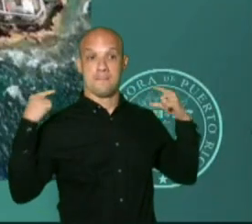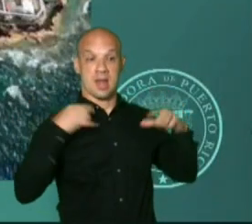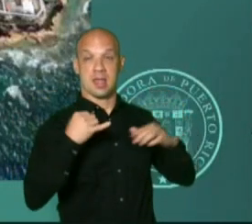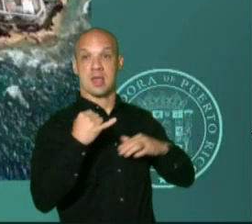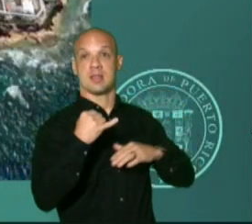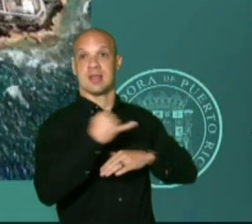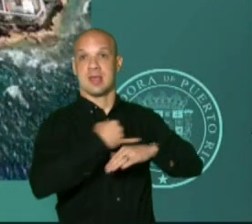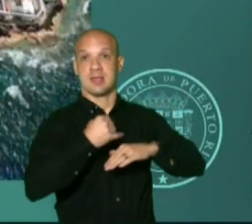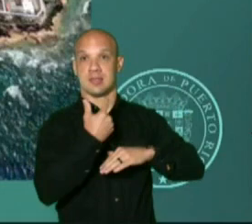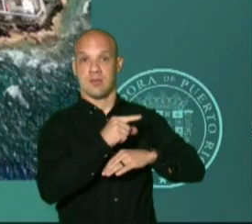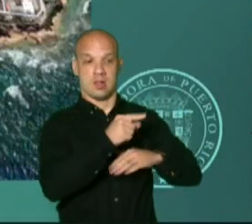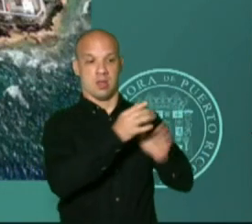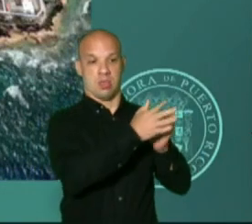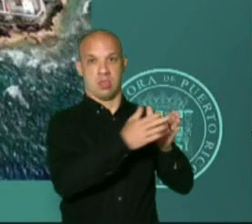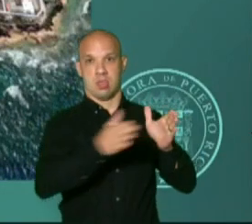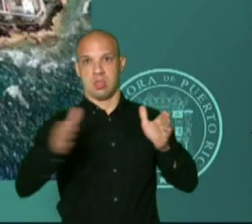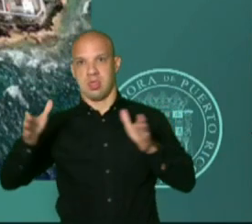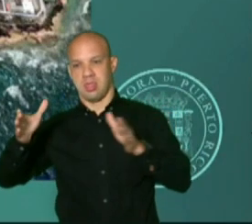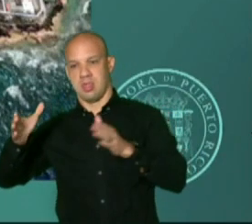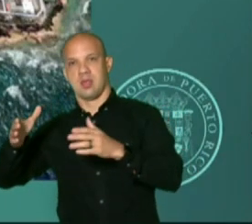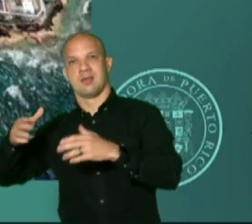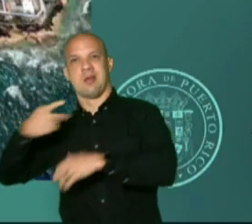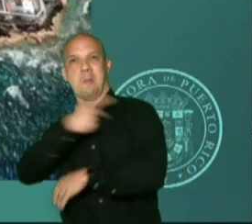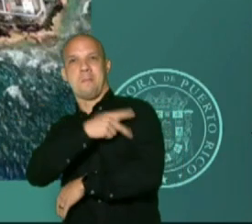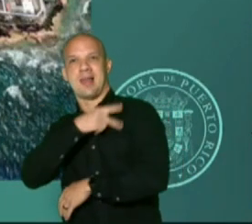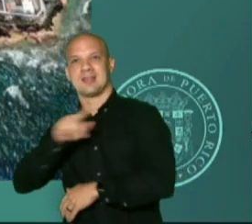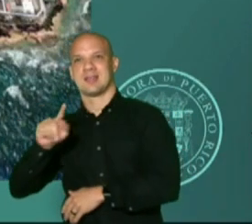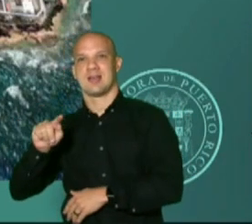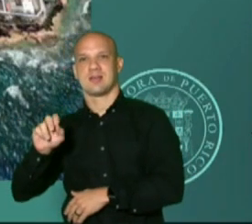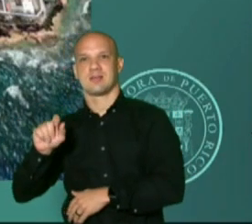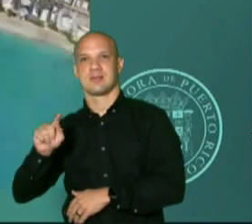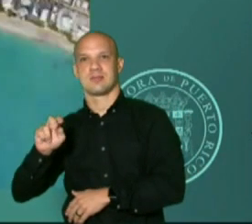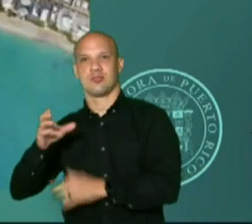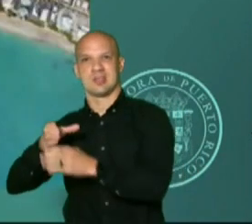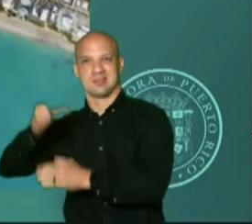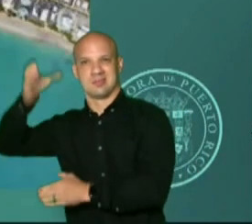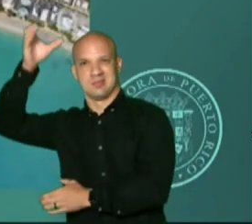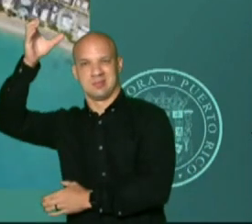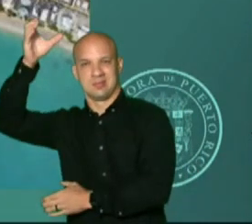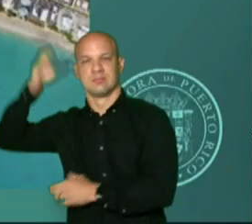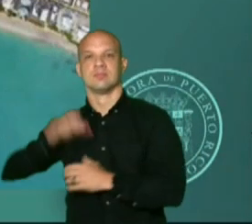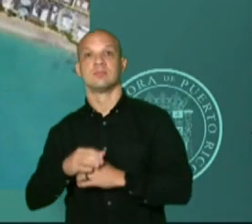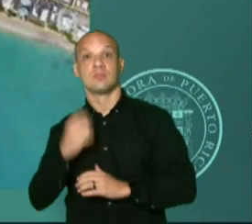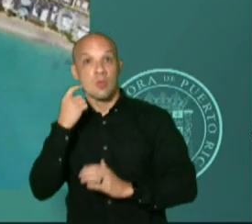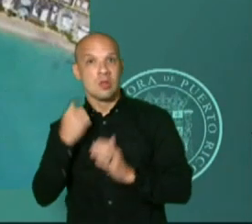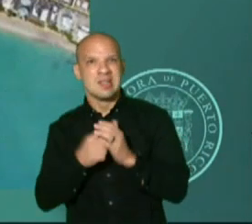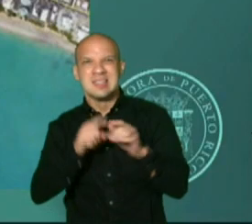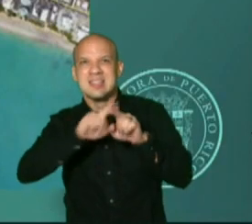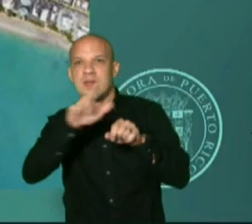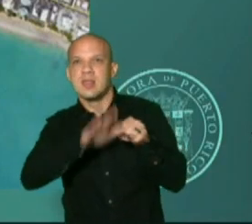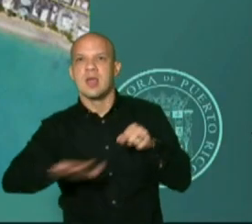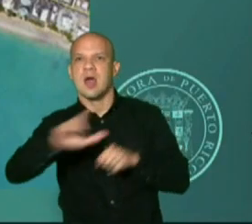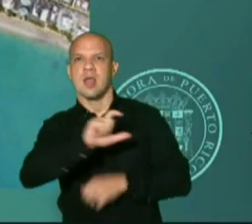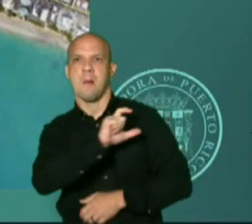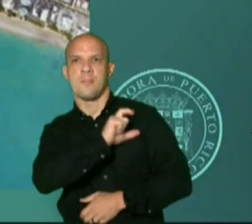la Plaza del Tótem. Y ustedes van a ver como hay policías en diferentes sectores que